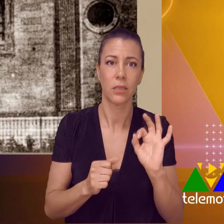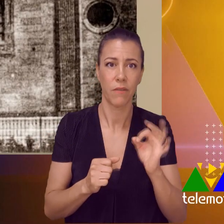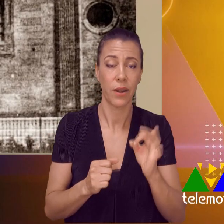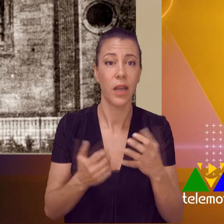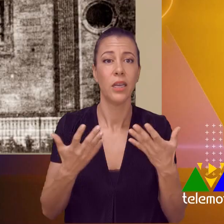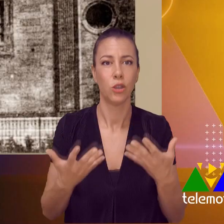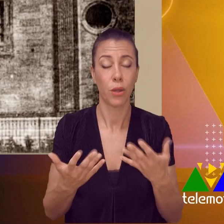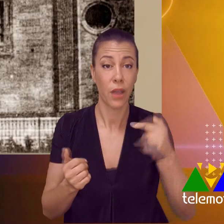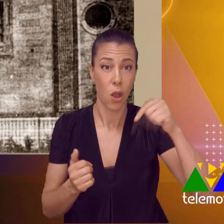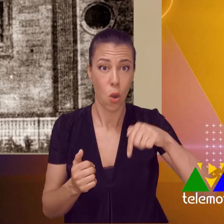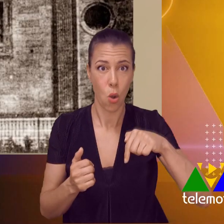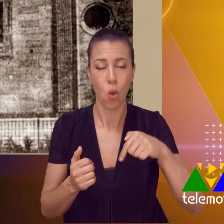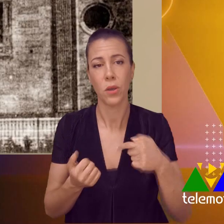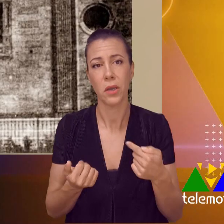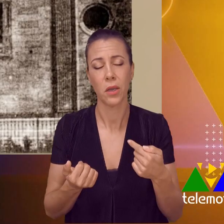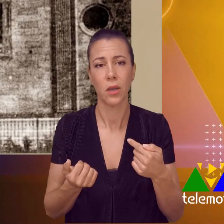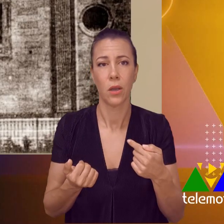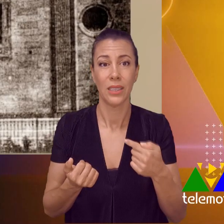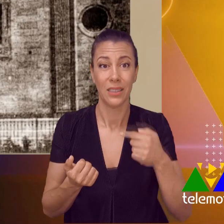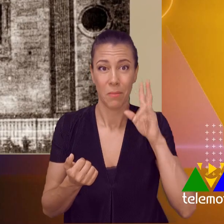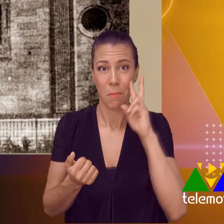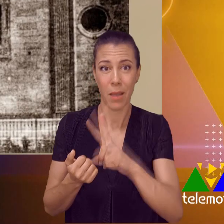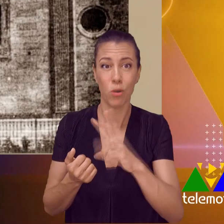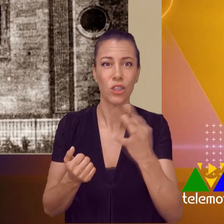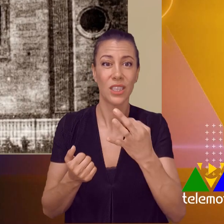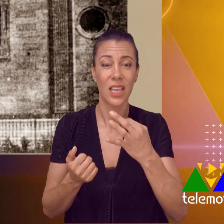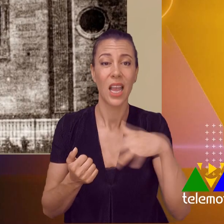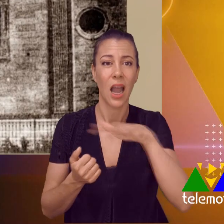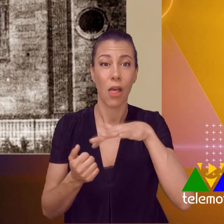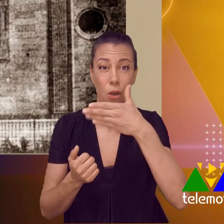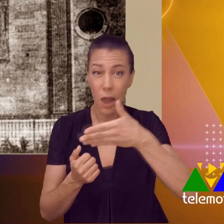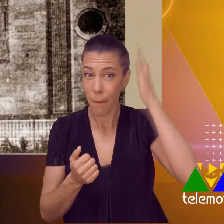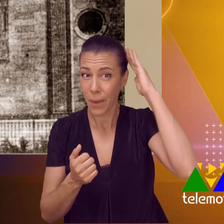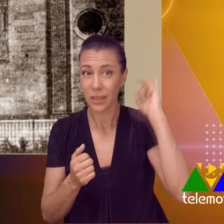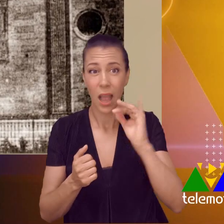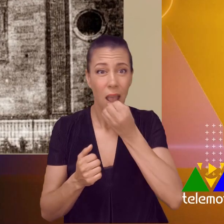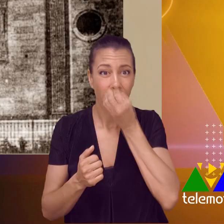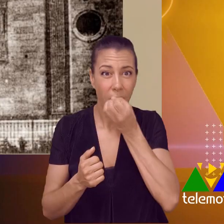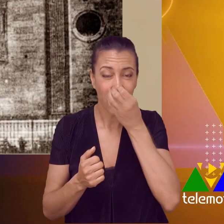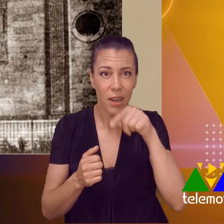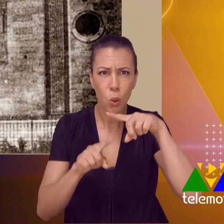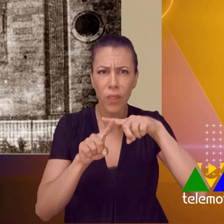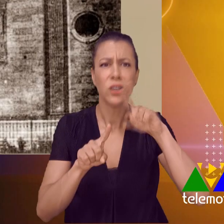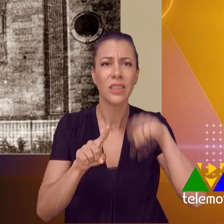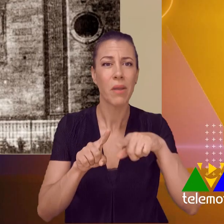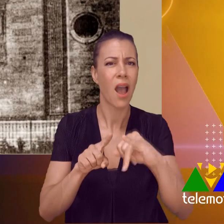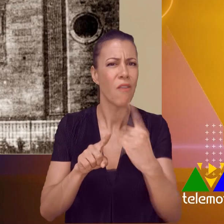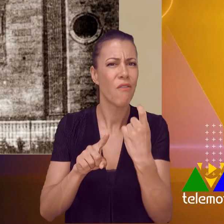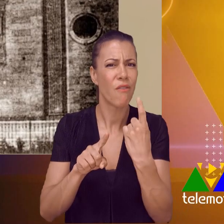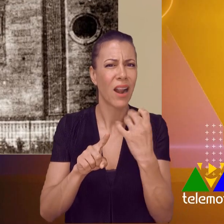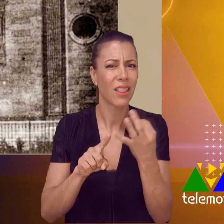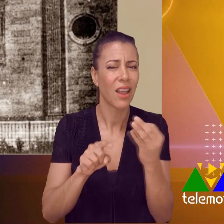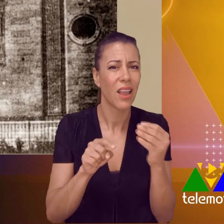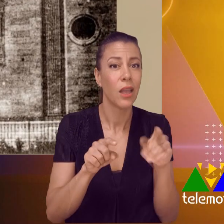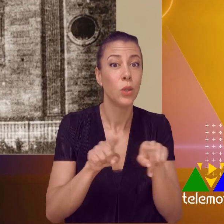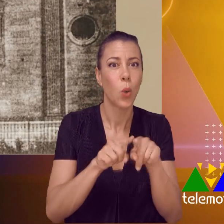dijimos. y incluso la parte de atrás, que estamos viendo el jardincillo del crucero, también le falta la capilla